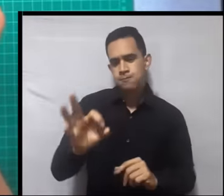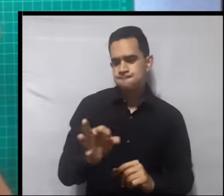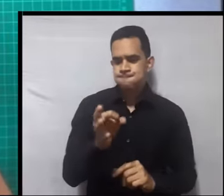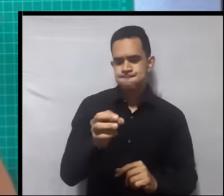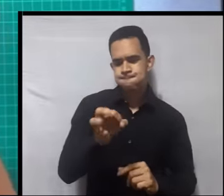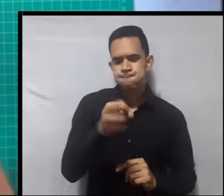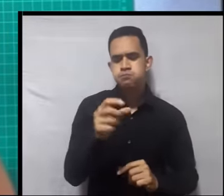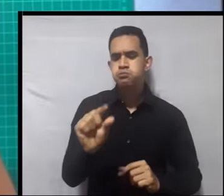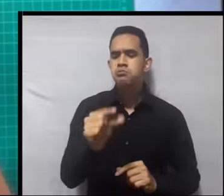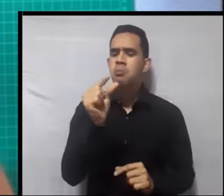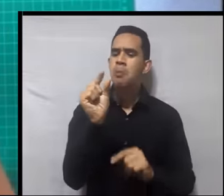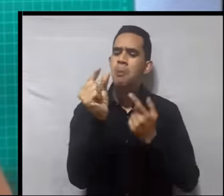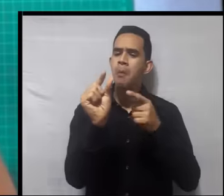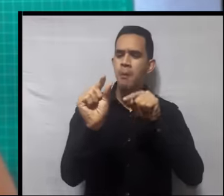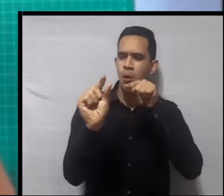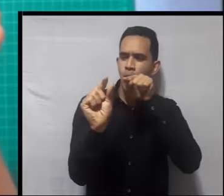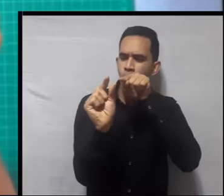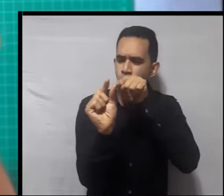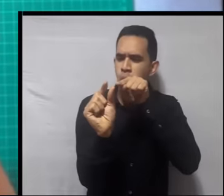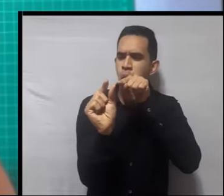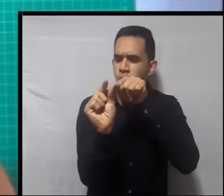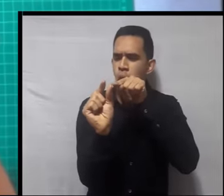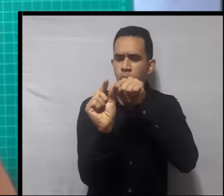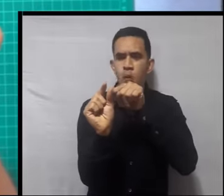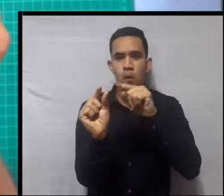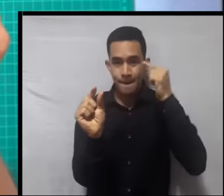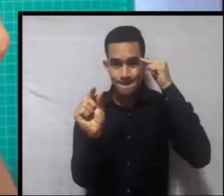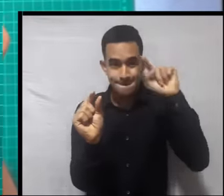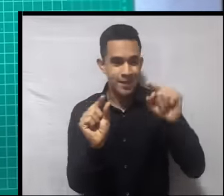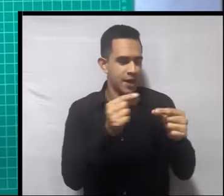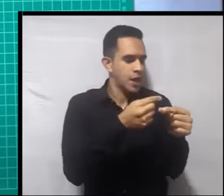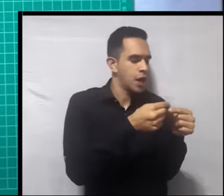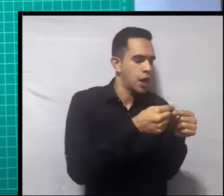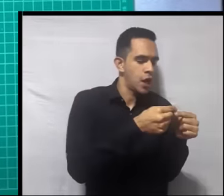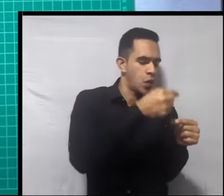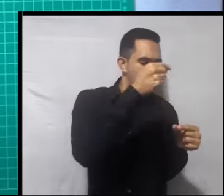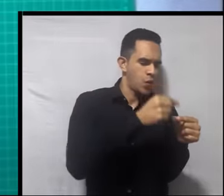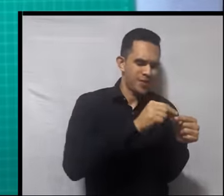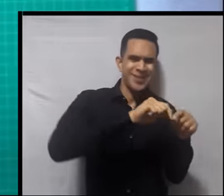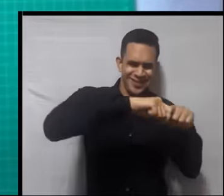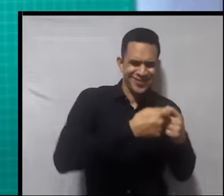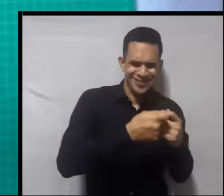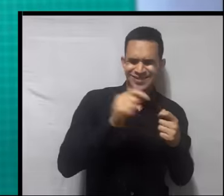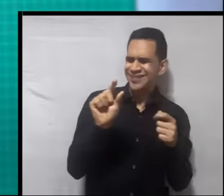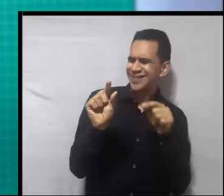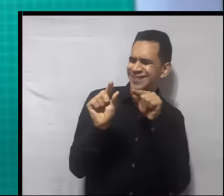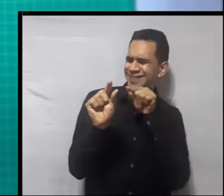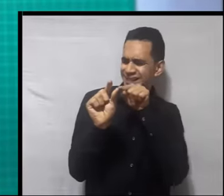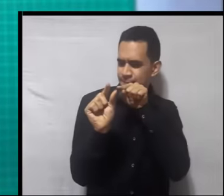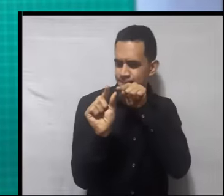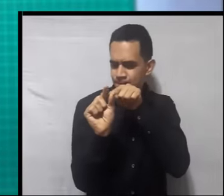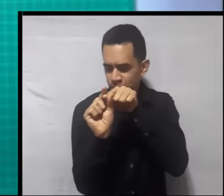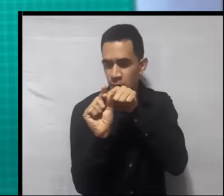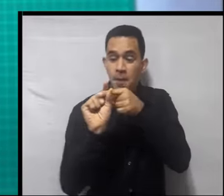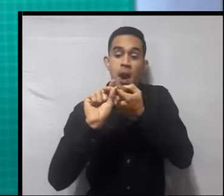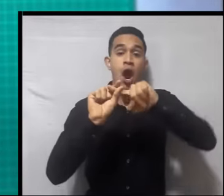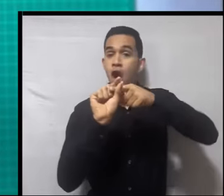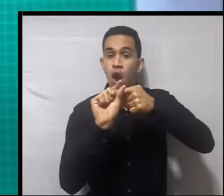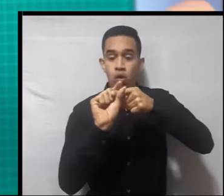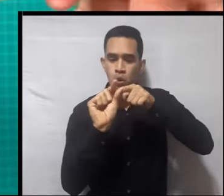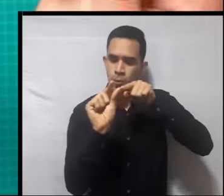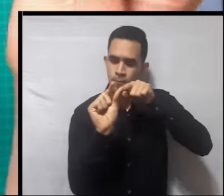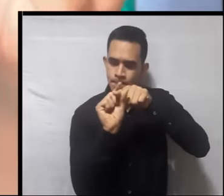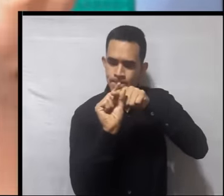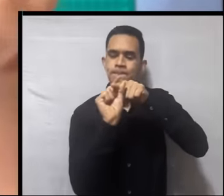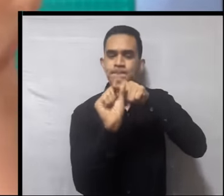agujero, cuidando que sea lo suficiente ancho para introducir el palillo, pero que no gire. Cuando terminemos